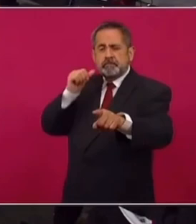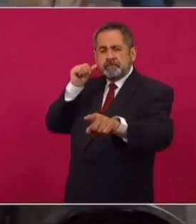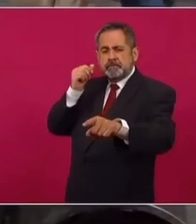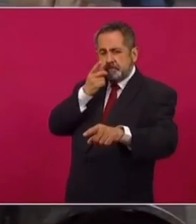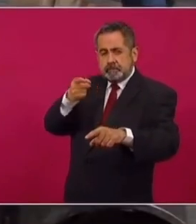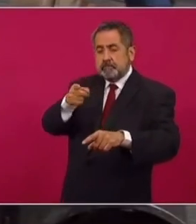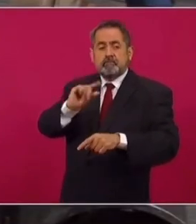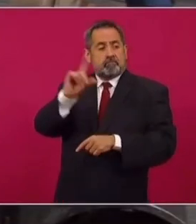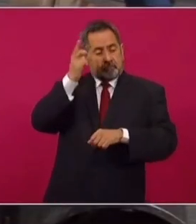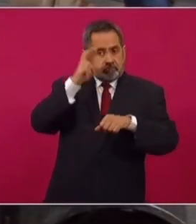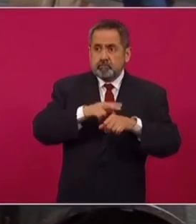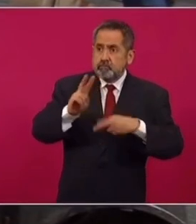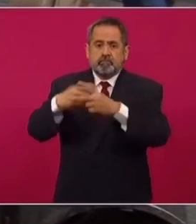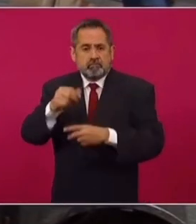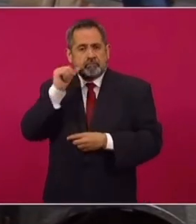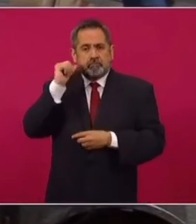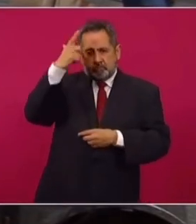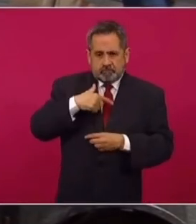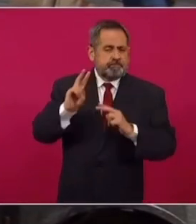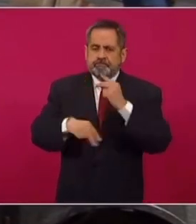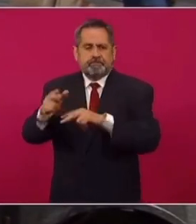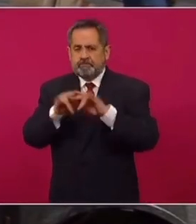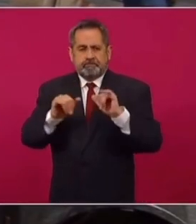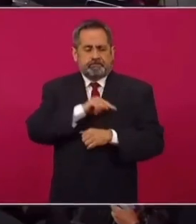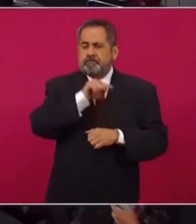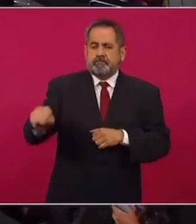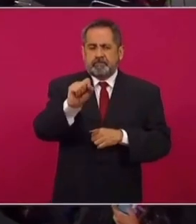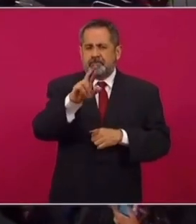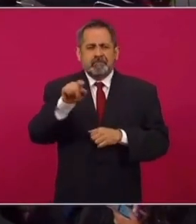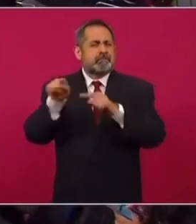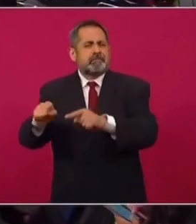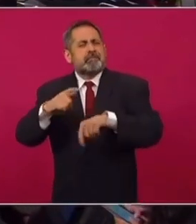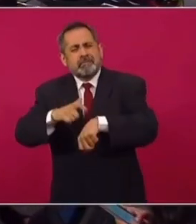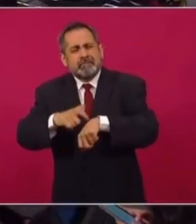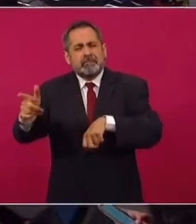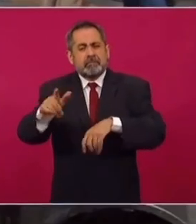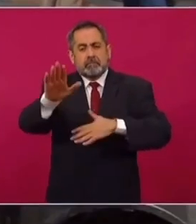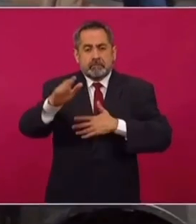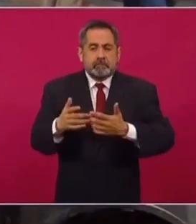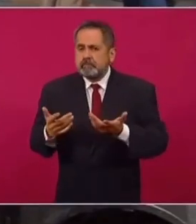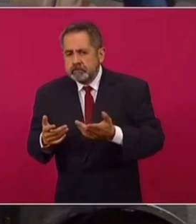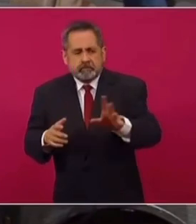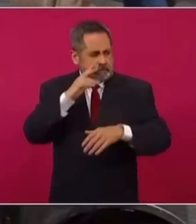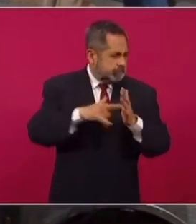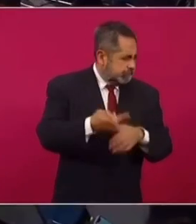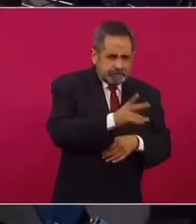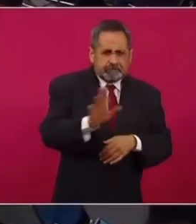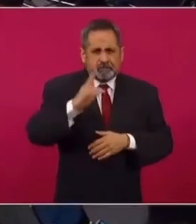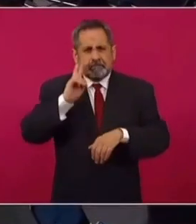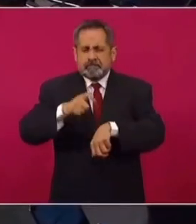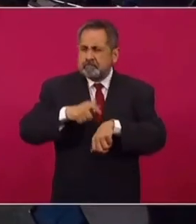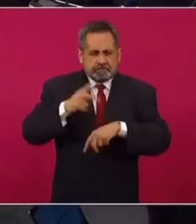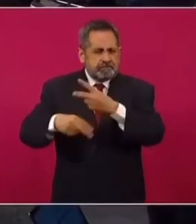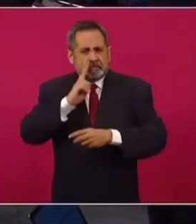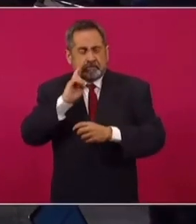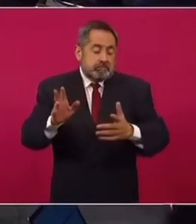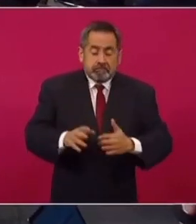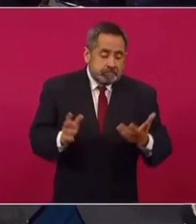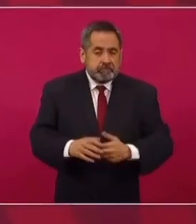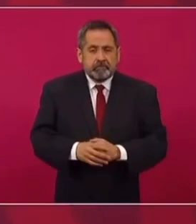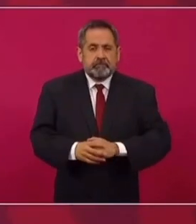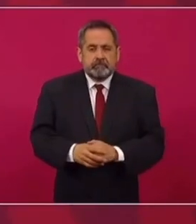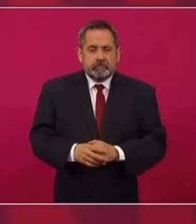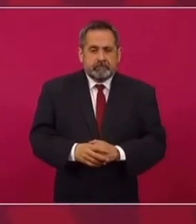que iba a ir un funcionario y un director y por la noche informaron que no iba a ir ningún funcionario de la Cancillería. ¿Y a qué hora es la toma de posesión? No sé la hora. Vamos a ver si da tiempo de que llegue, porque nosotros